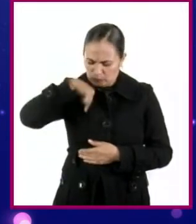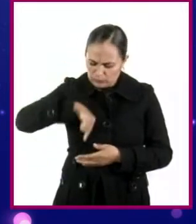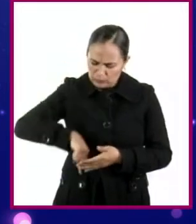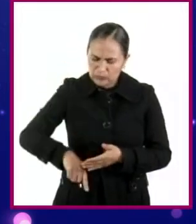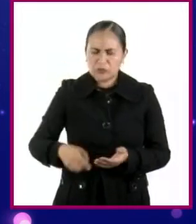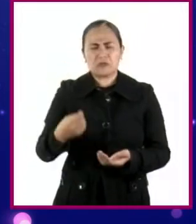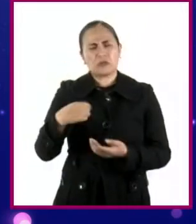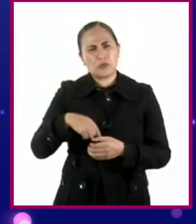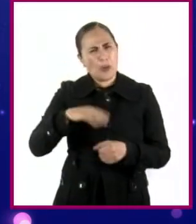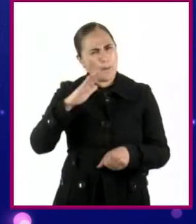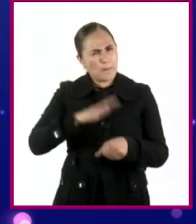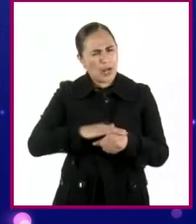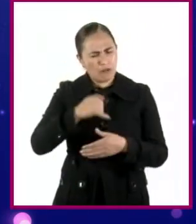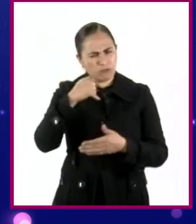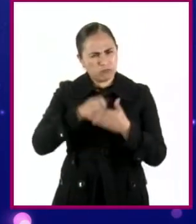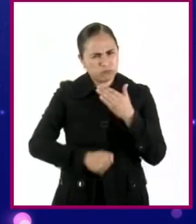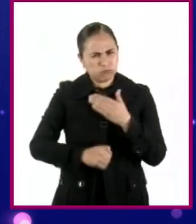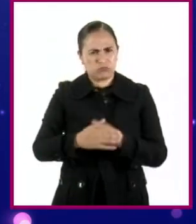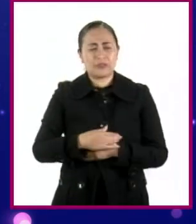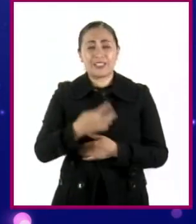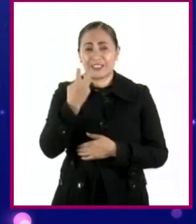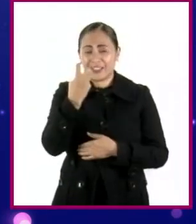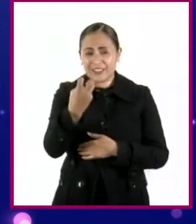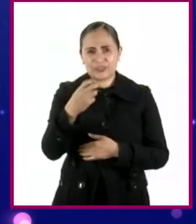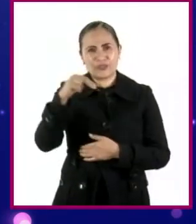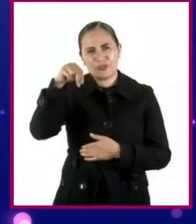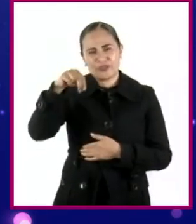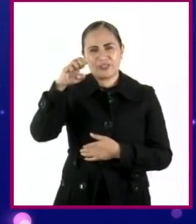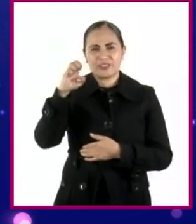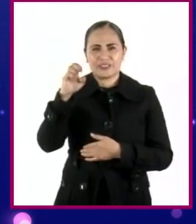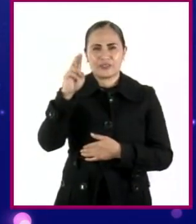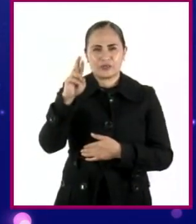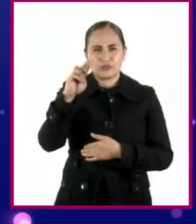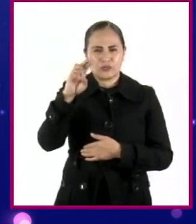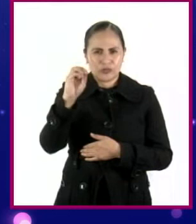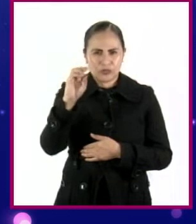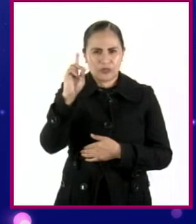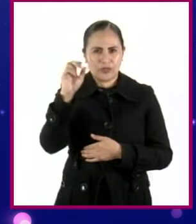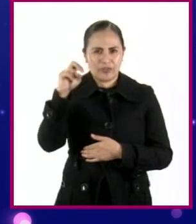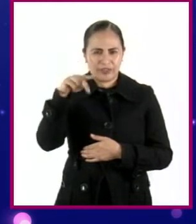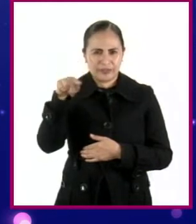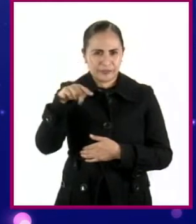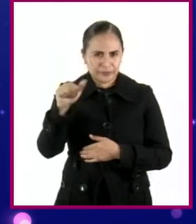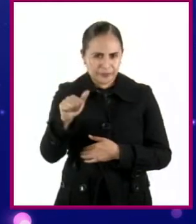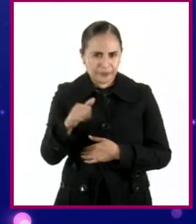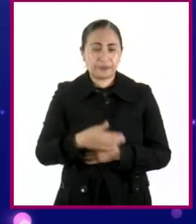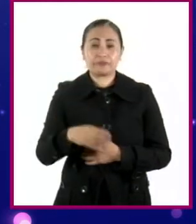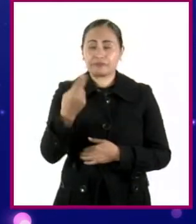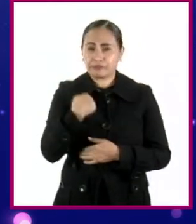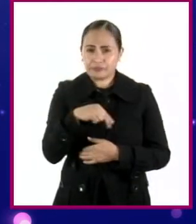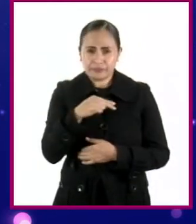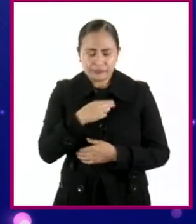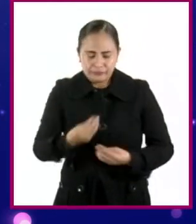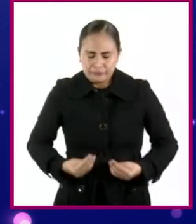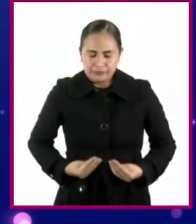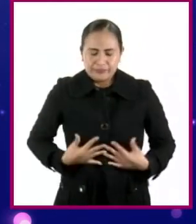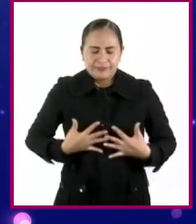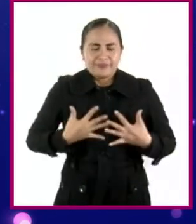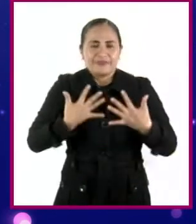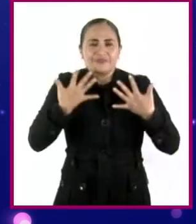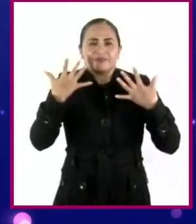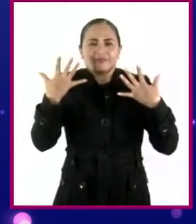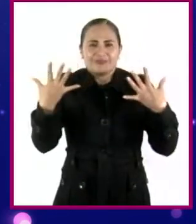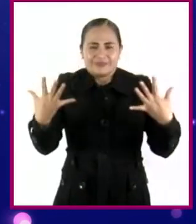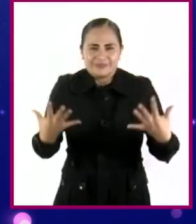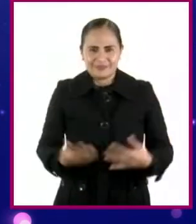neurodanza abarca precisamente esta gran gama de poder explorar nuestra emotividad y